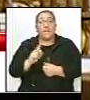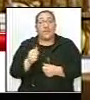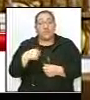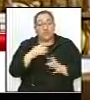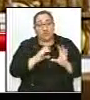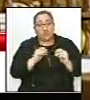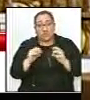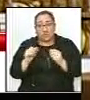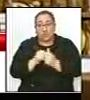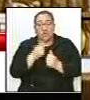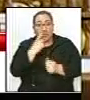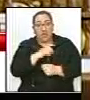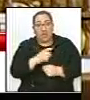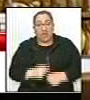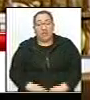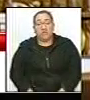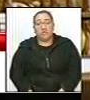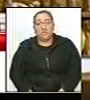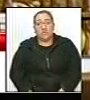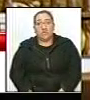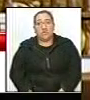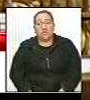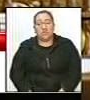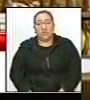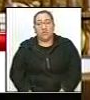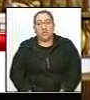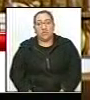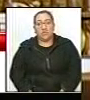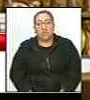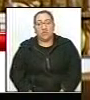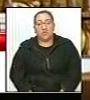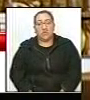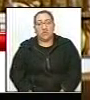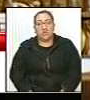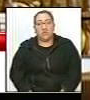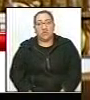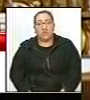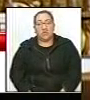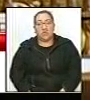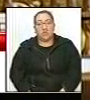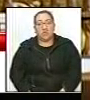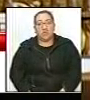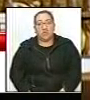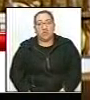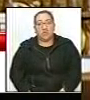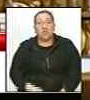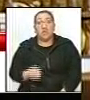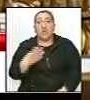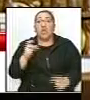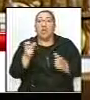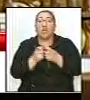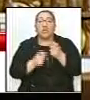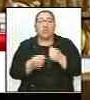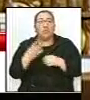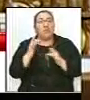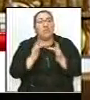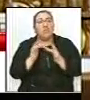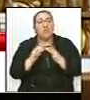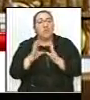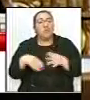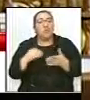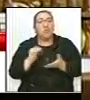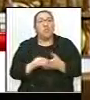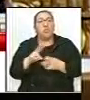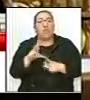coordinando efectivamente con ellos y tomamos justamente el comentario de la congresista para afinar este proceso de coordinación, para que efectivamente no se puedan poner